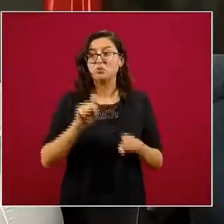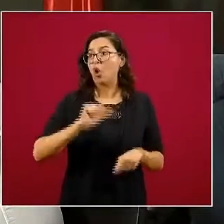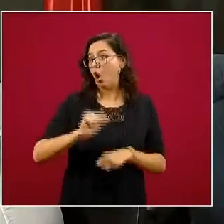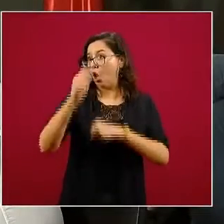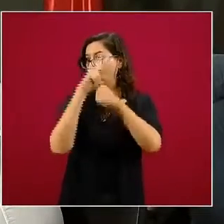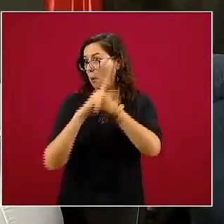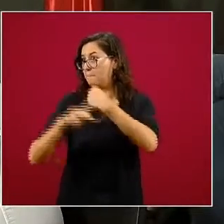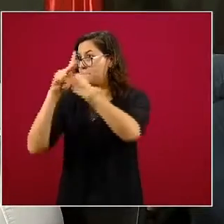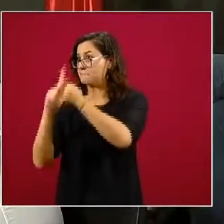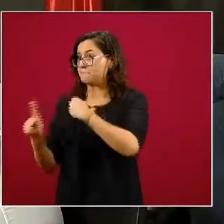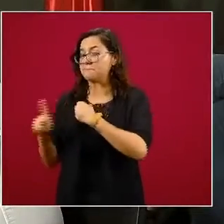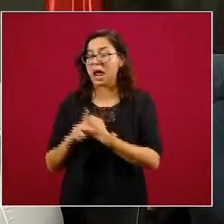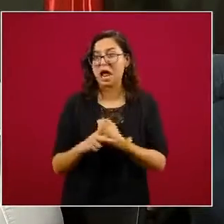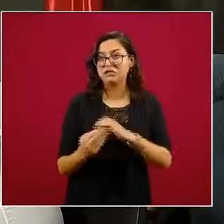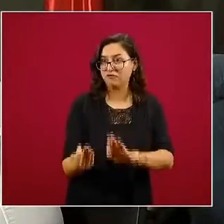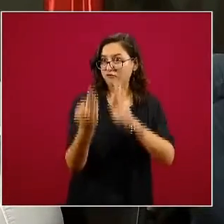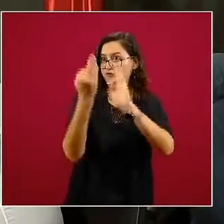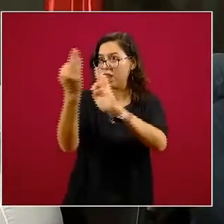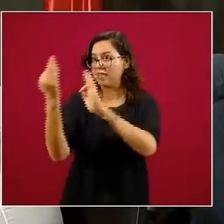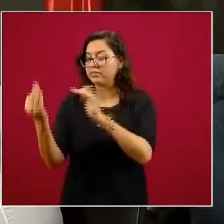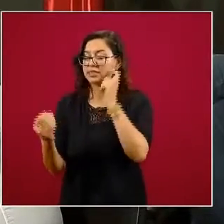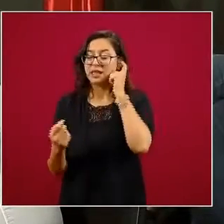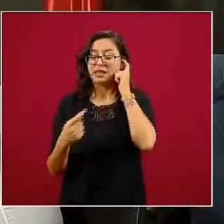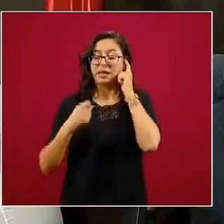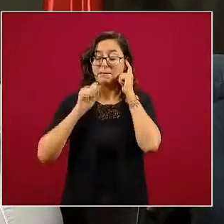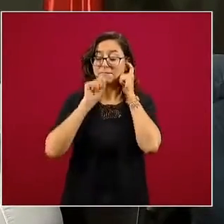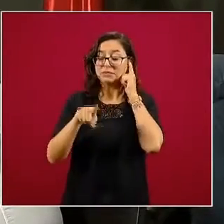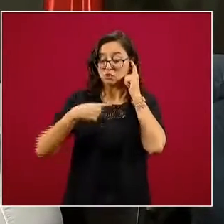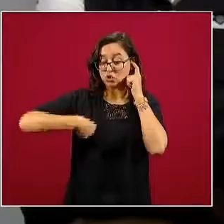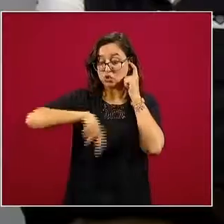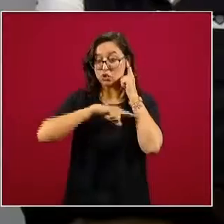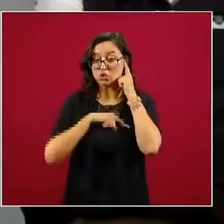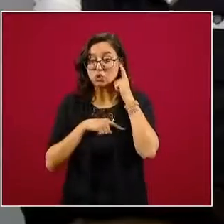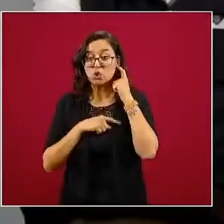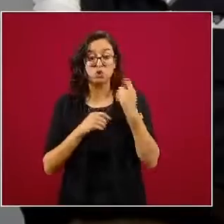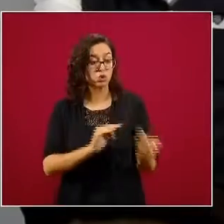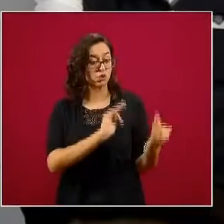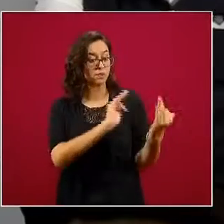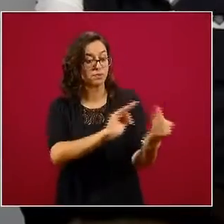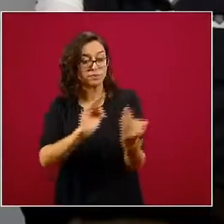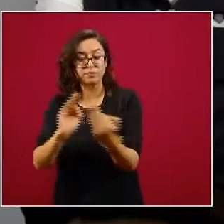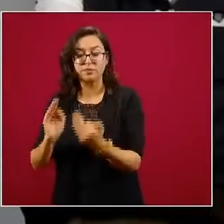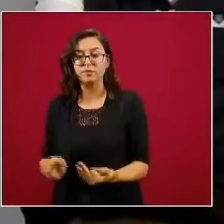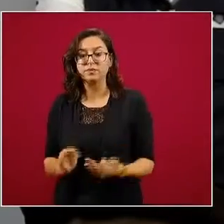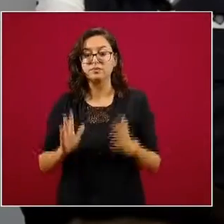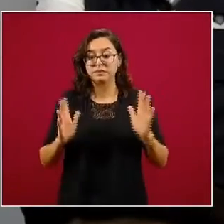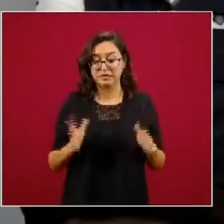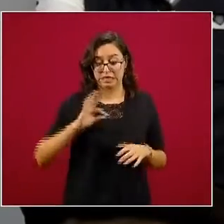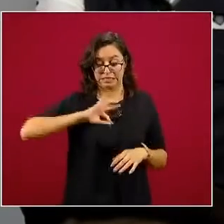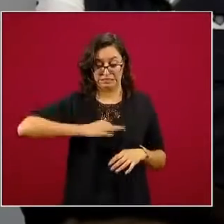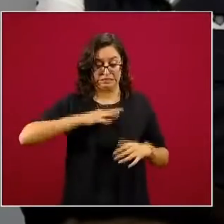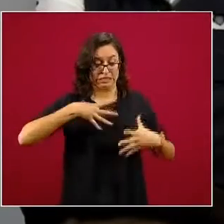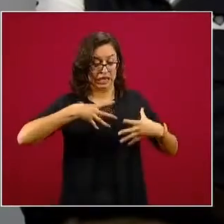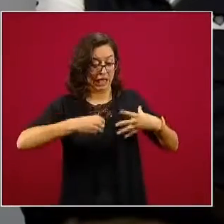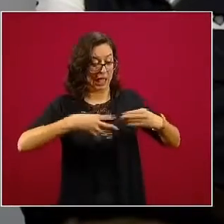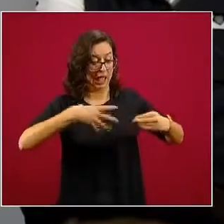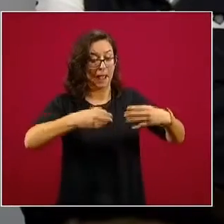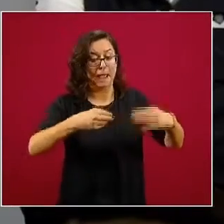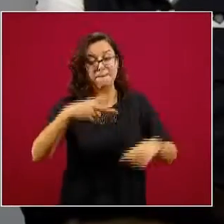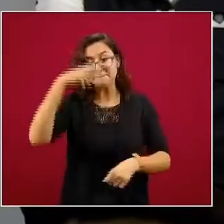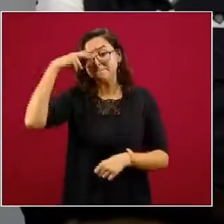entidades federativas que gobiernan. Y ojalá que podamos seguir colaborando como ha ocurrido hasta ahora. Gerardo López Conde,